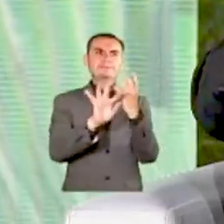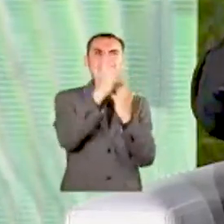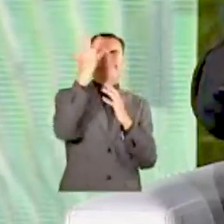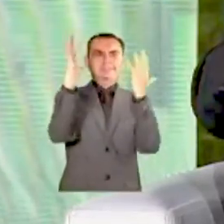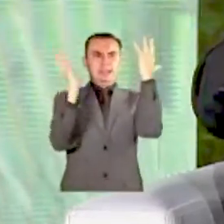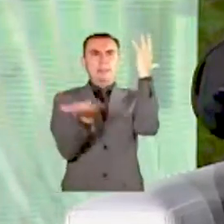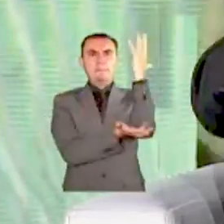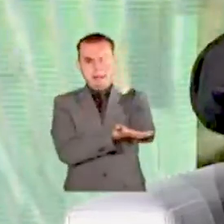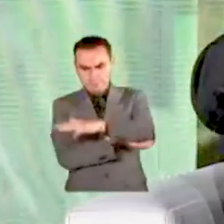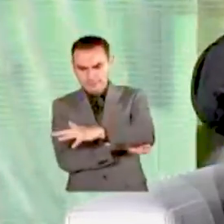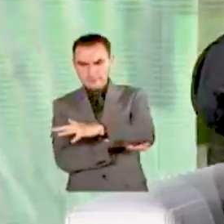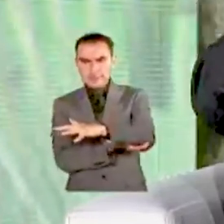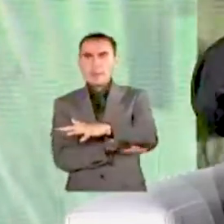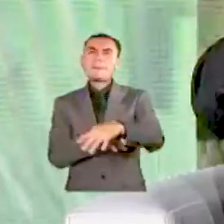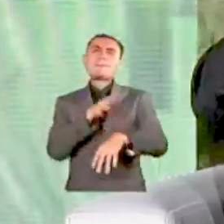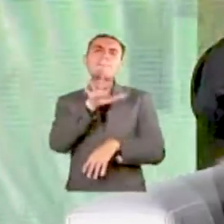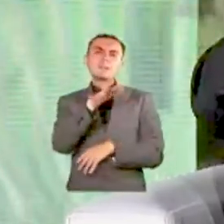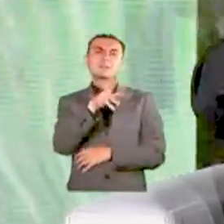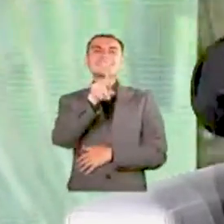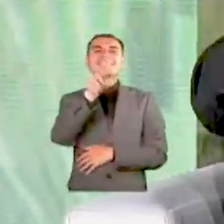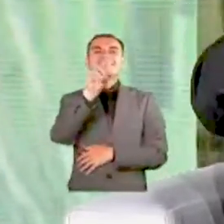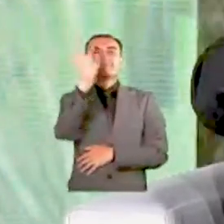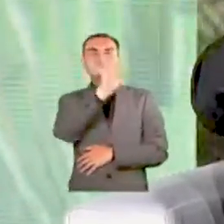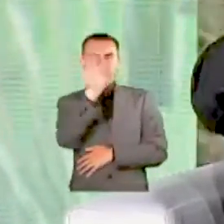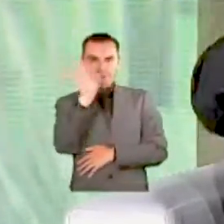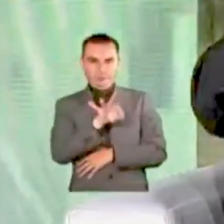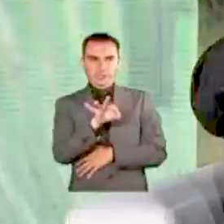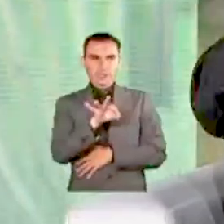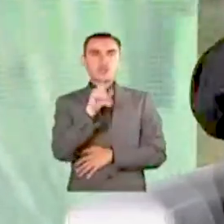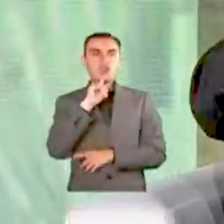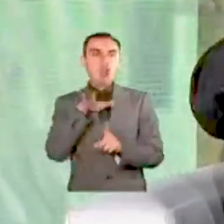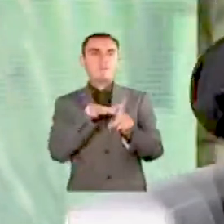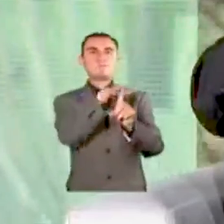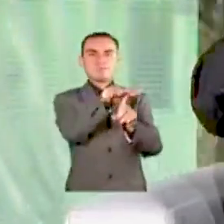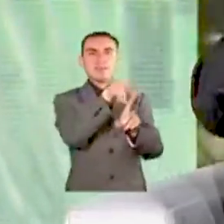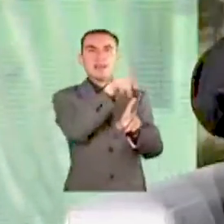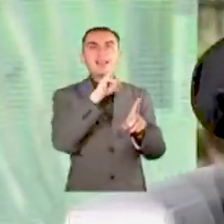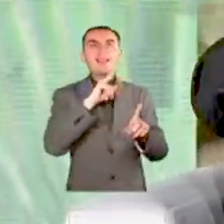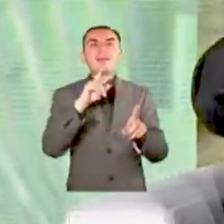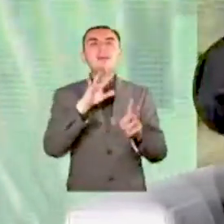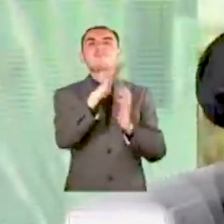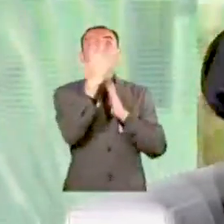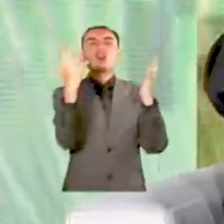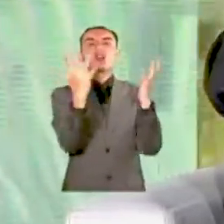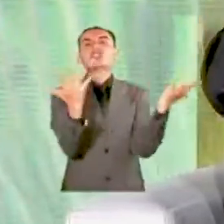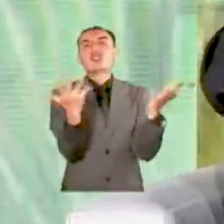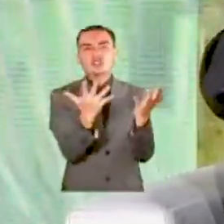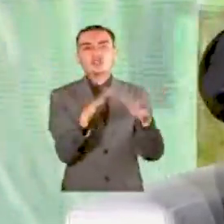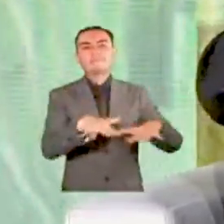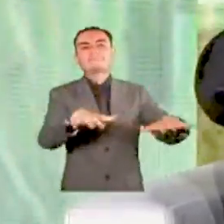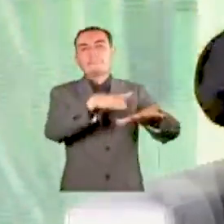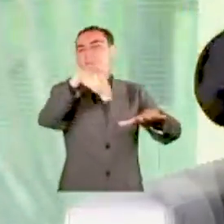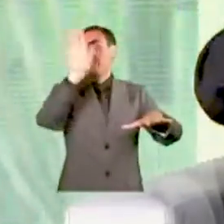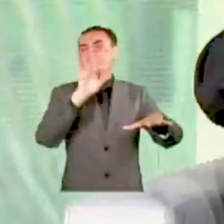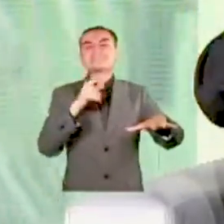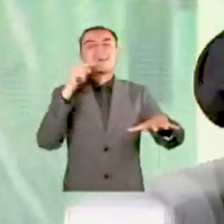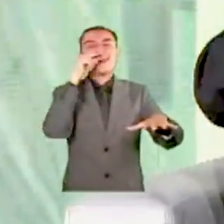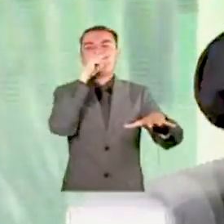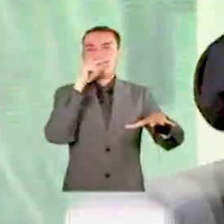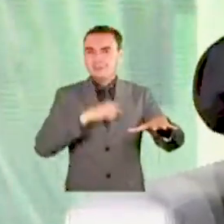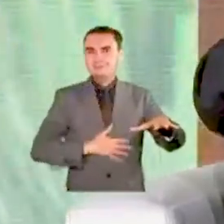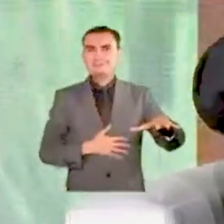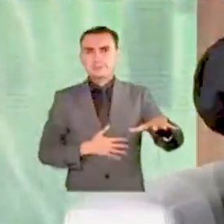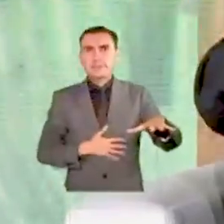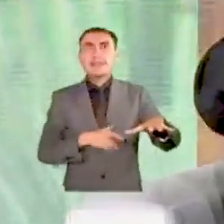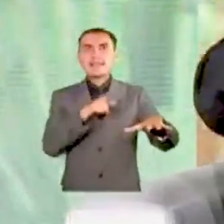del 60% del área afectada en Colombia por la deforestación justamente se concentra en la Amazonía y que estamos perdiendo cerca